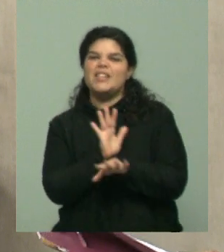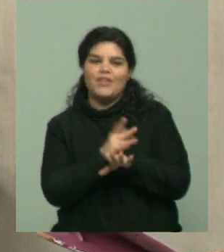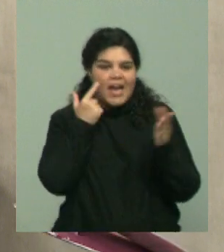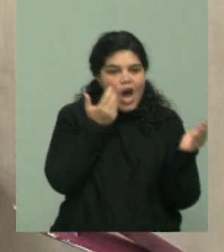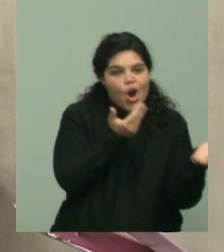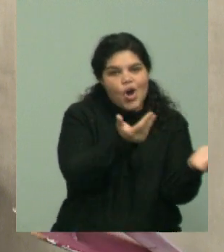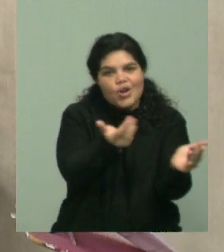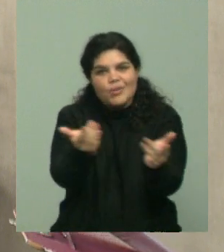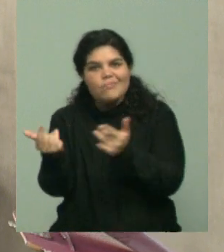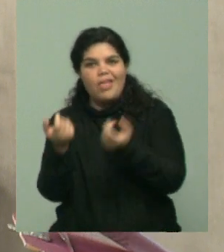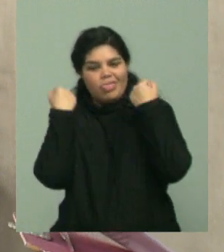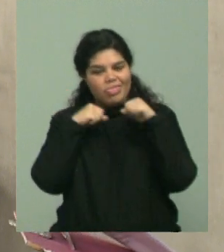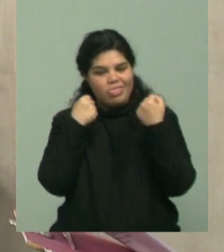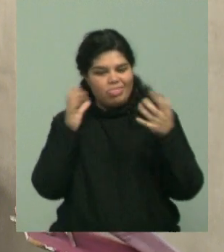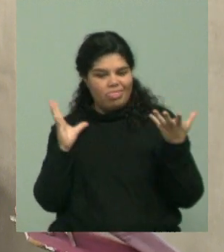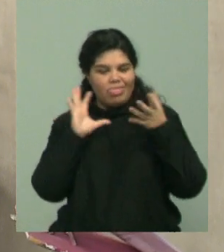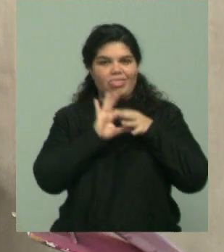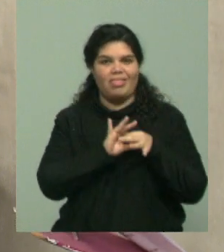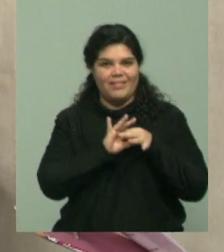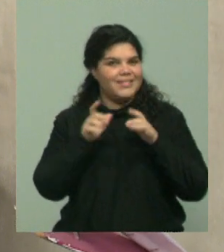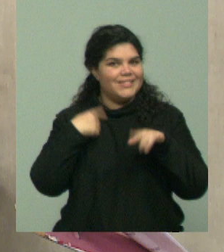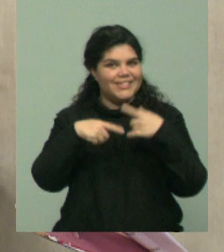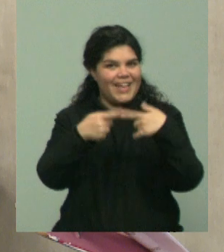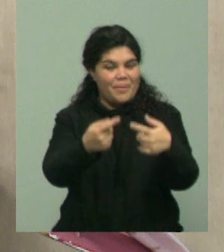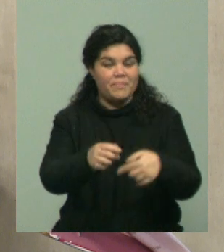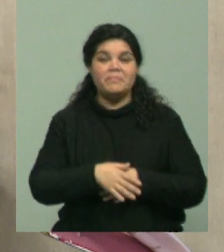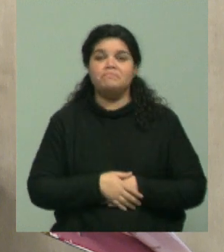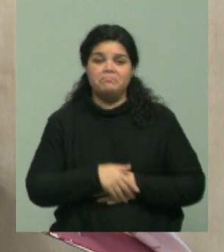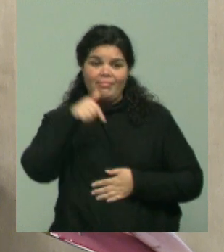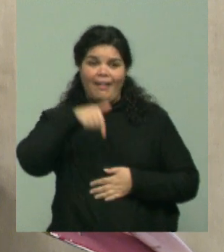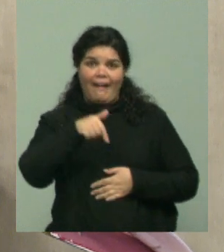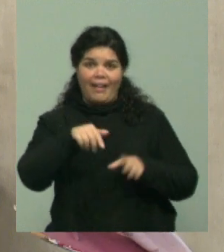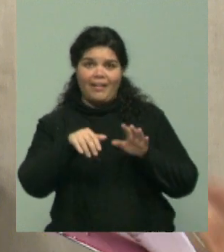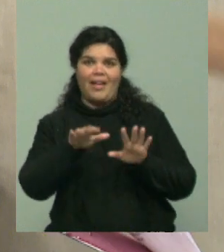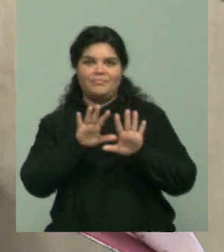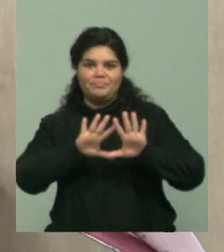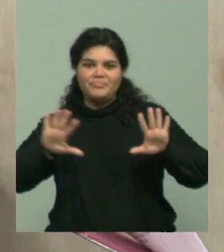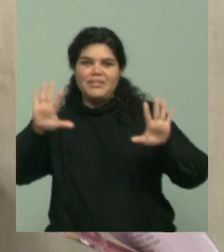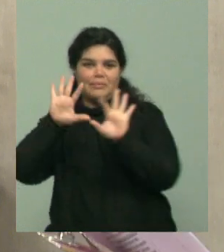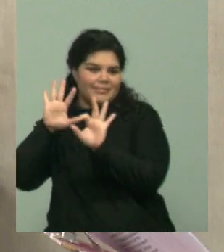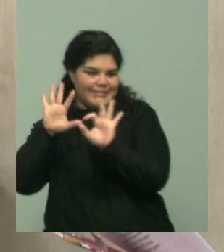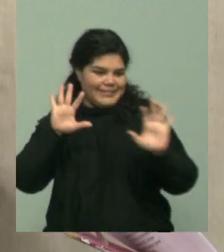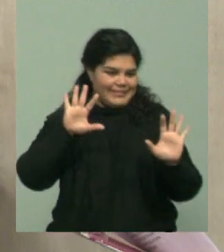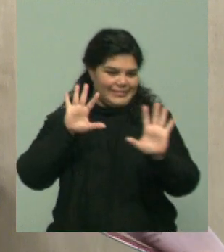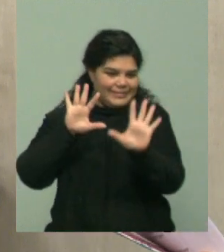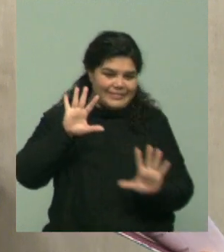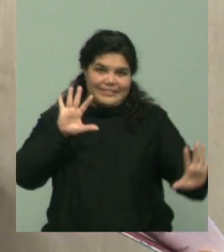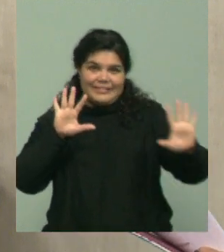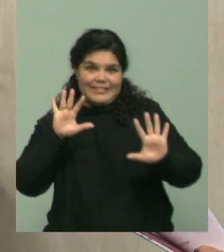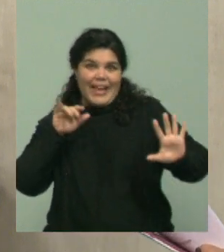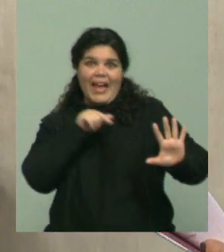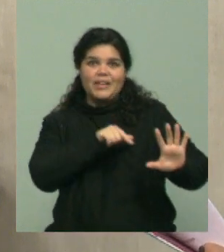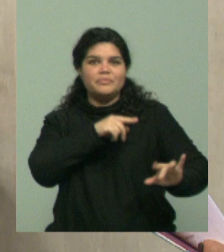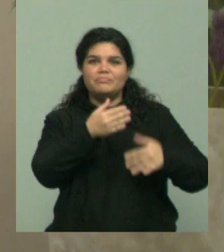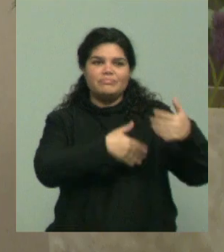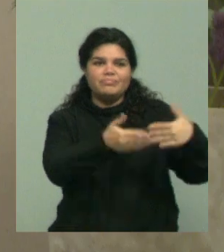la mano. Sí. La mayoría de los alumnos acá en Occidente es como que... ¿Por qué buscan practicar yoga la gente?